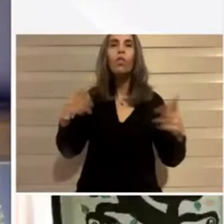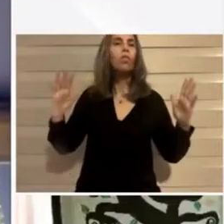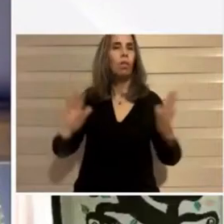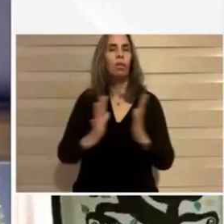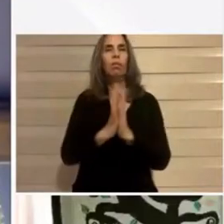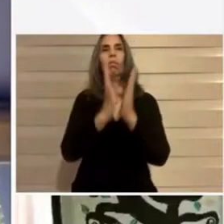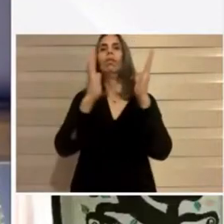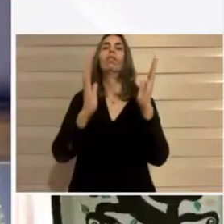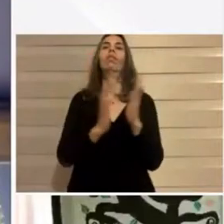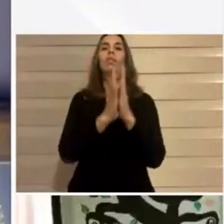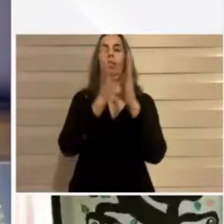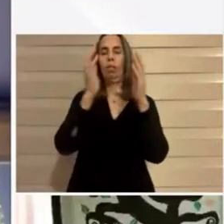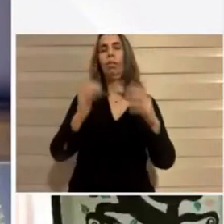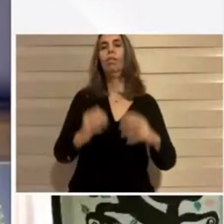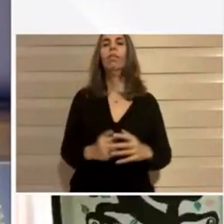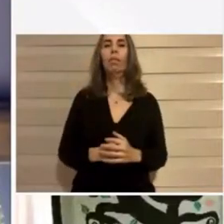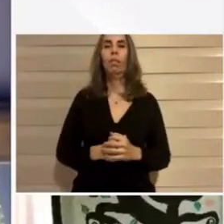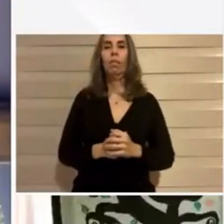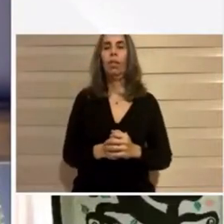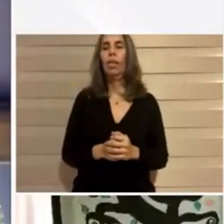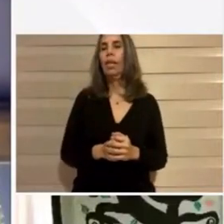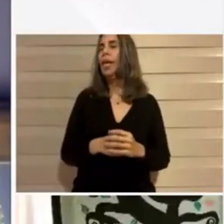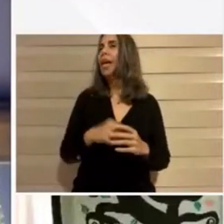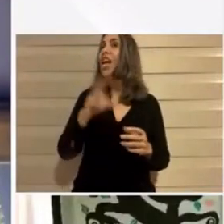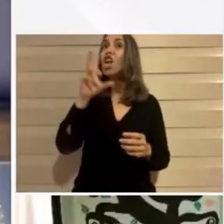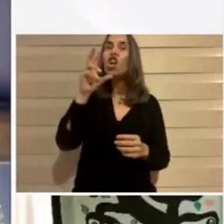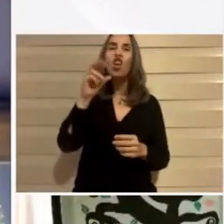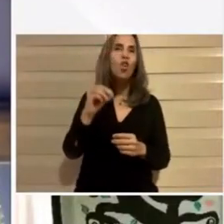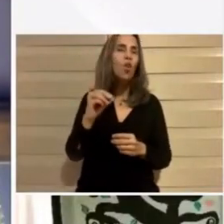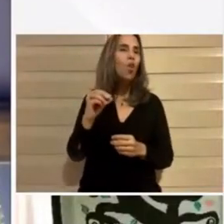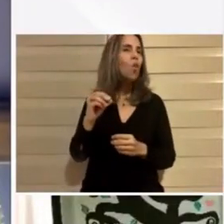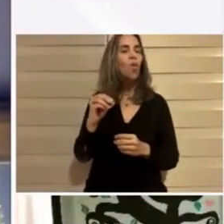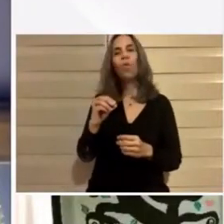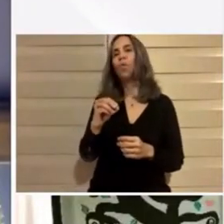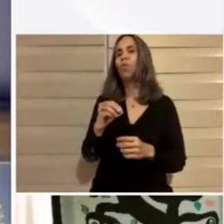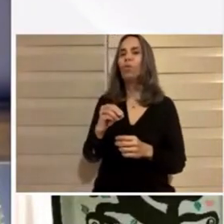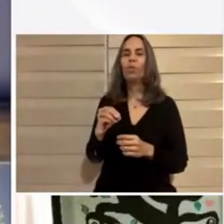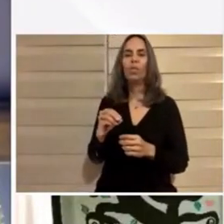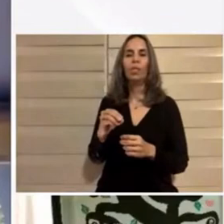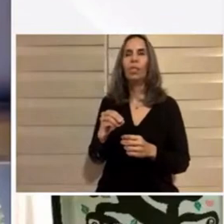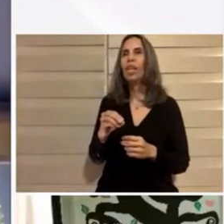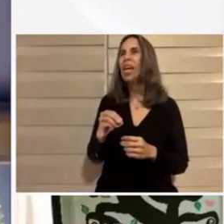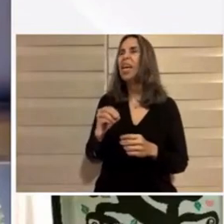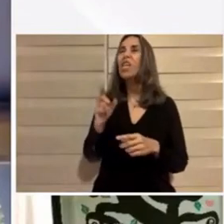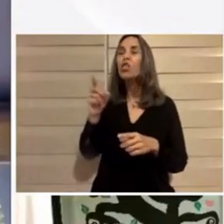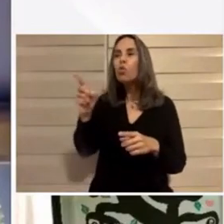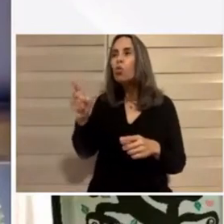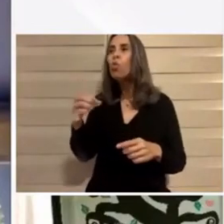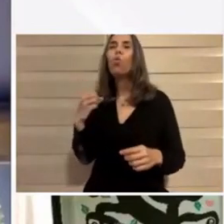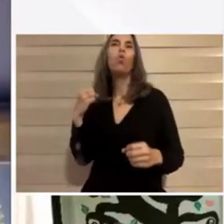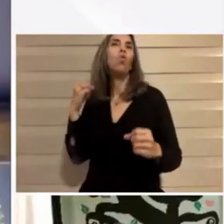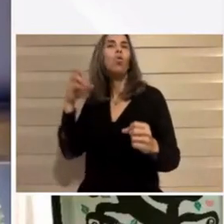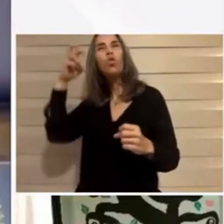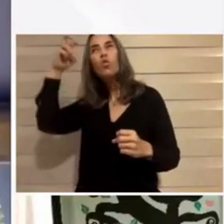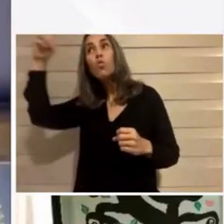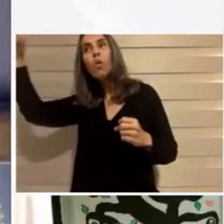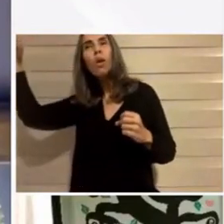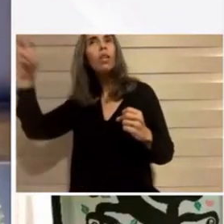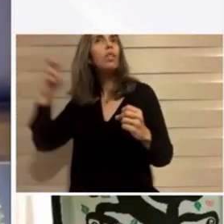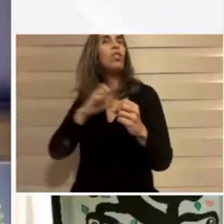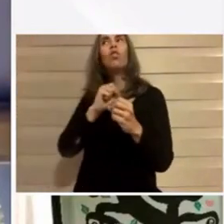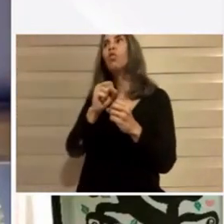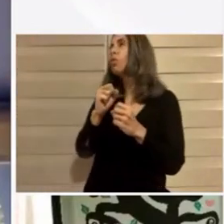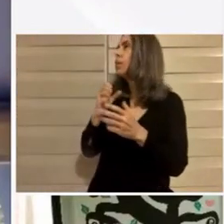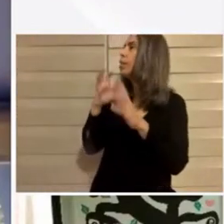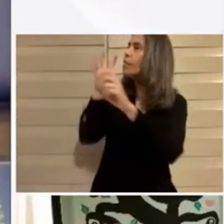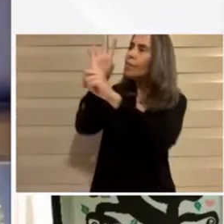que Lucino lo digo, no renuncien nunca a pensar que van a poder alcanzar lo que se les dé su regalada gana. Y